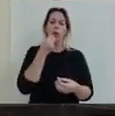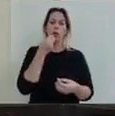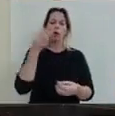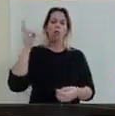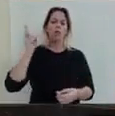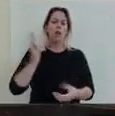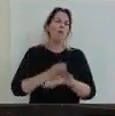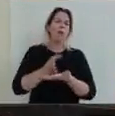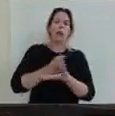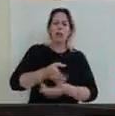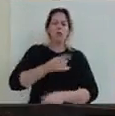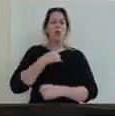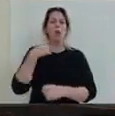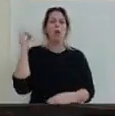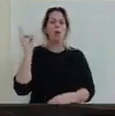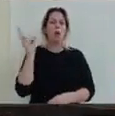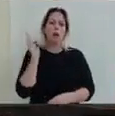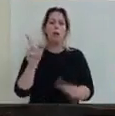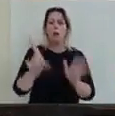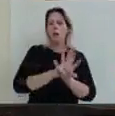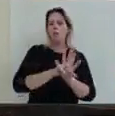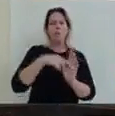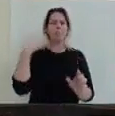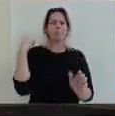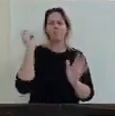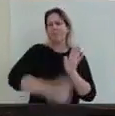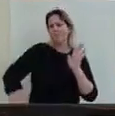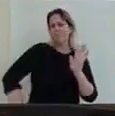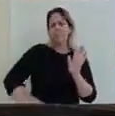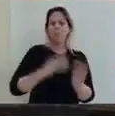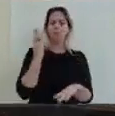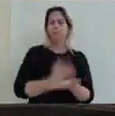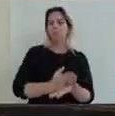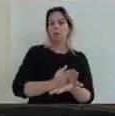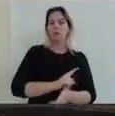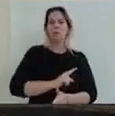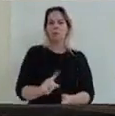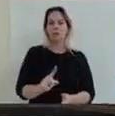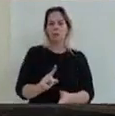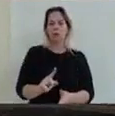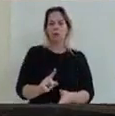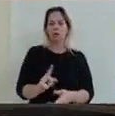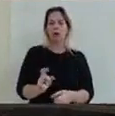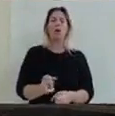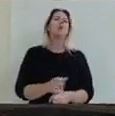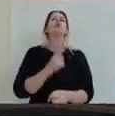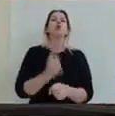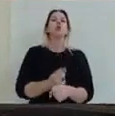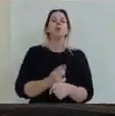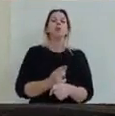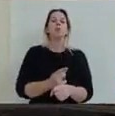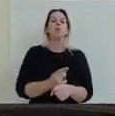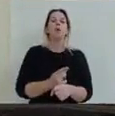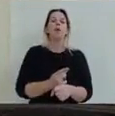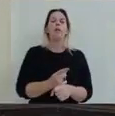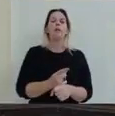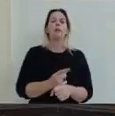propio reglamento interno. O sea, eso no puede ni siquiera ser sometido a votación. Eso por un